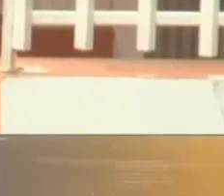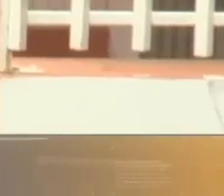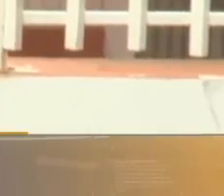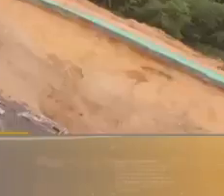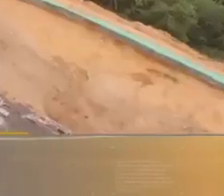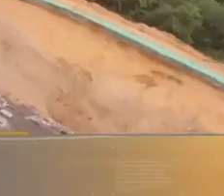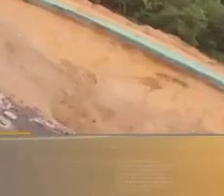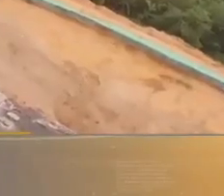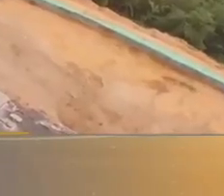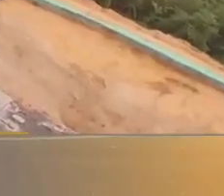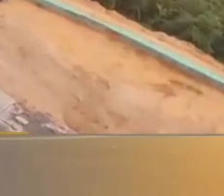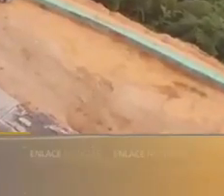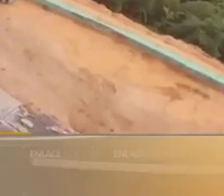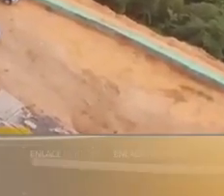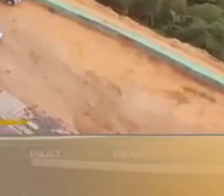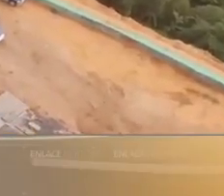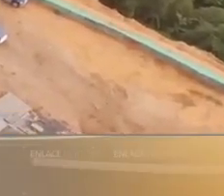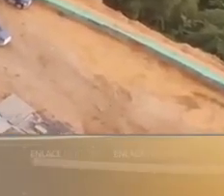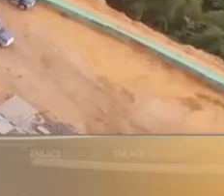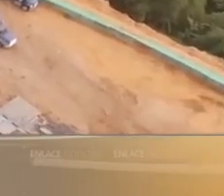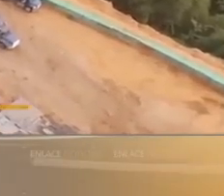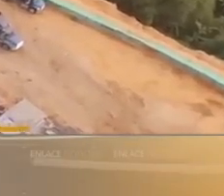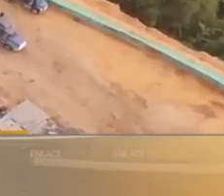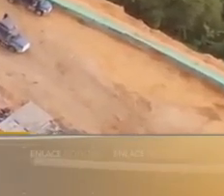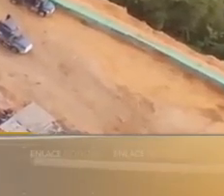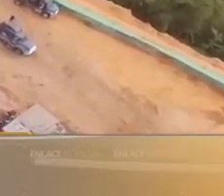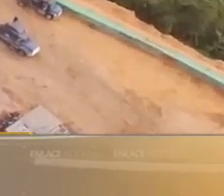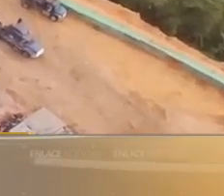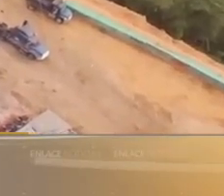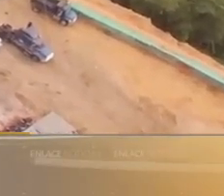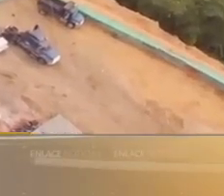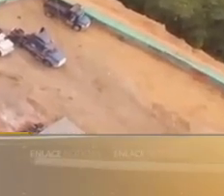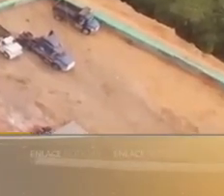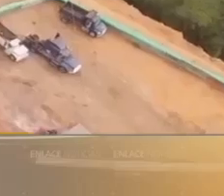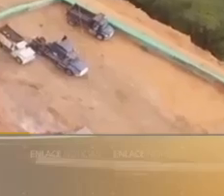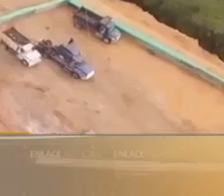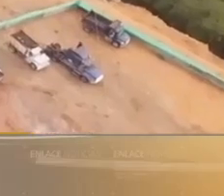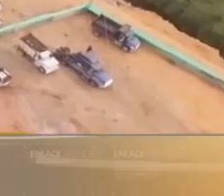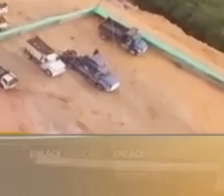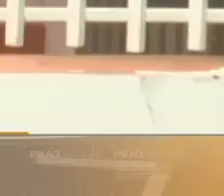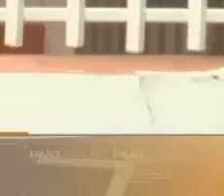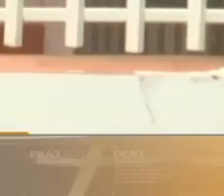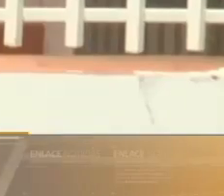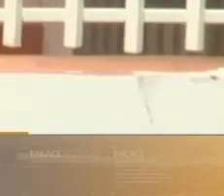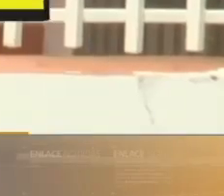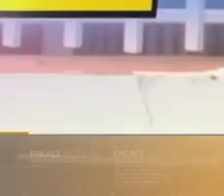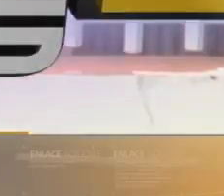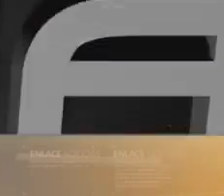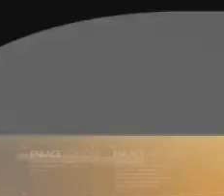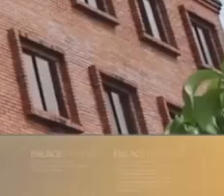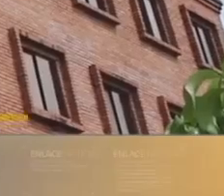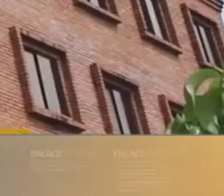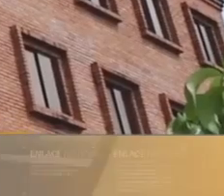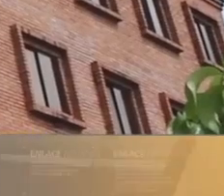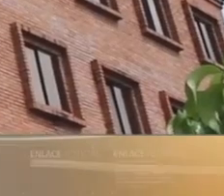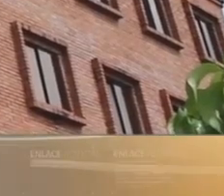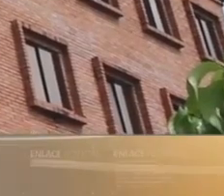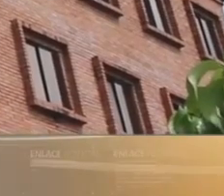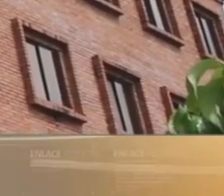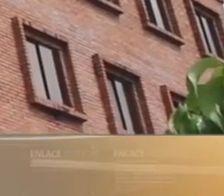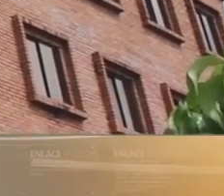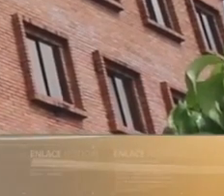Denuncian invasión de zona verde en el barrio Bosque de la Cira por parte de un particular sin que hasta el momento haya autoridad que se lo impida. Cientos de